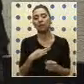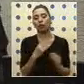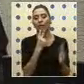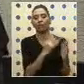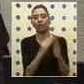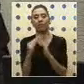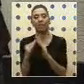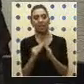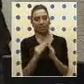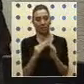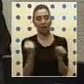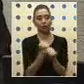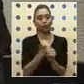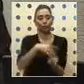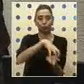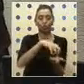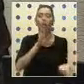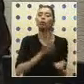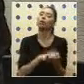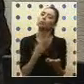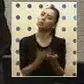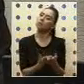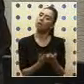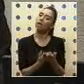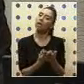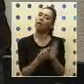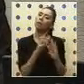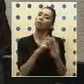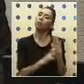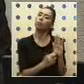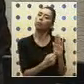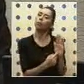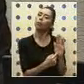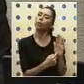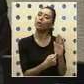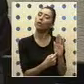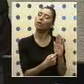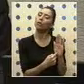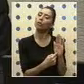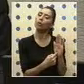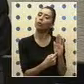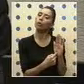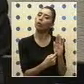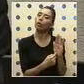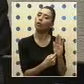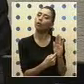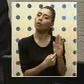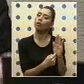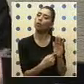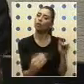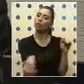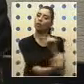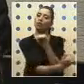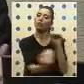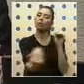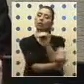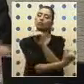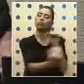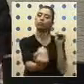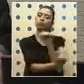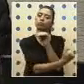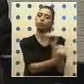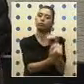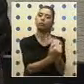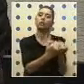la Vivienda y Urbanismo, en qué estado se encuentra el proyecto de conexión por vía de vialidad urbana,